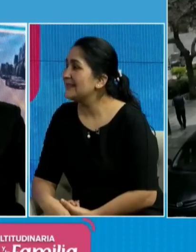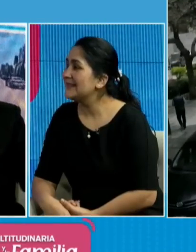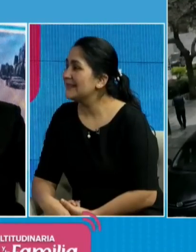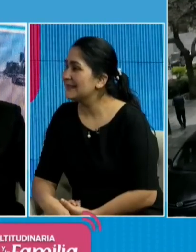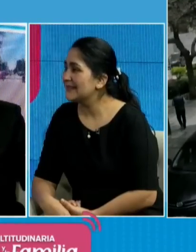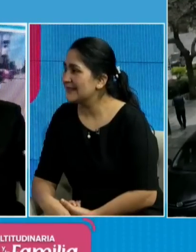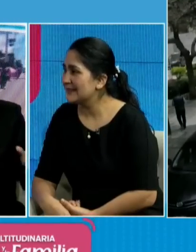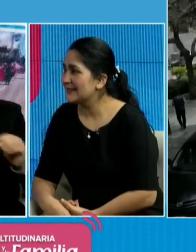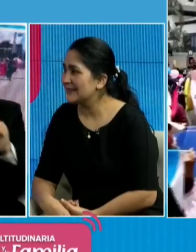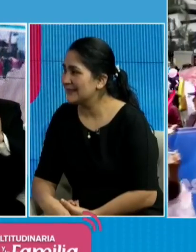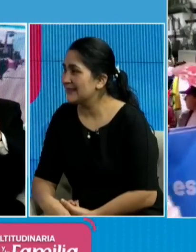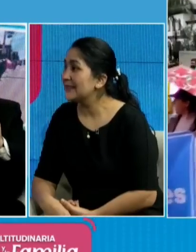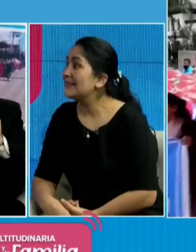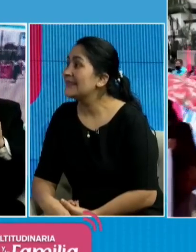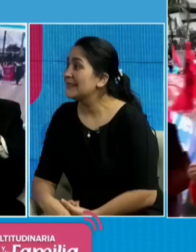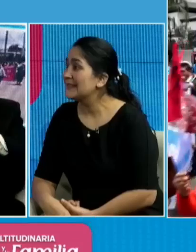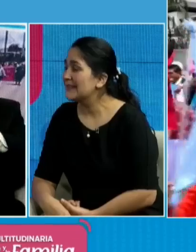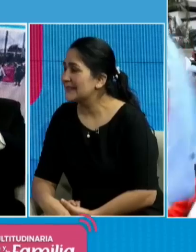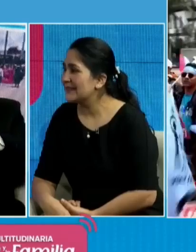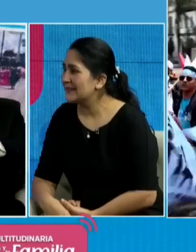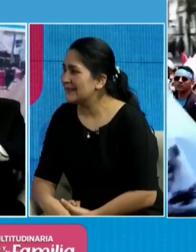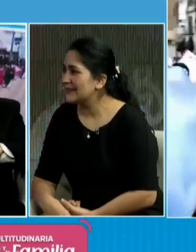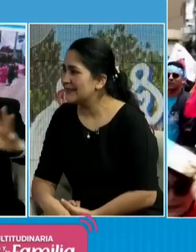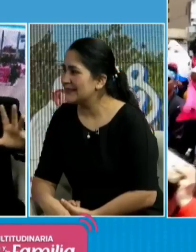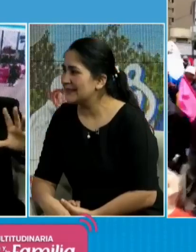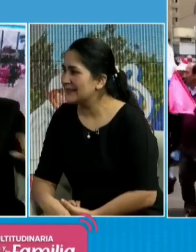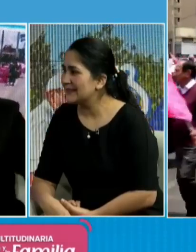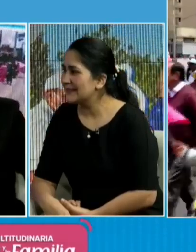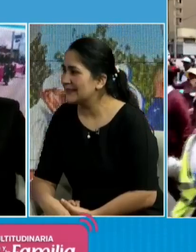la punta de lanza de la ideología de género